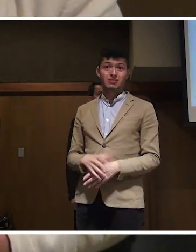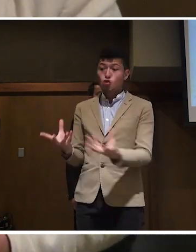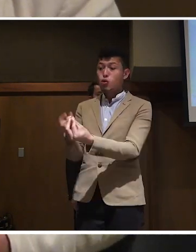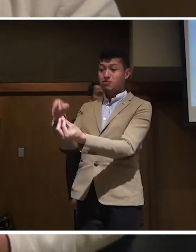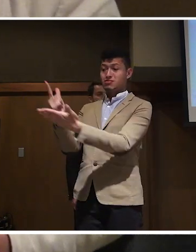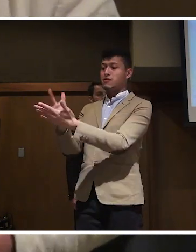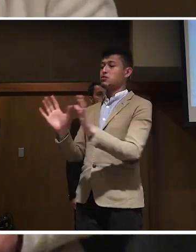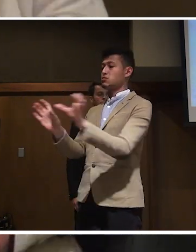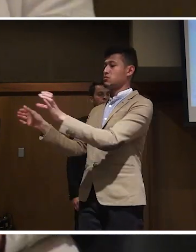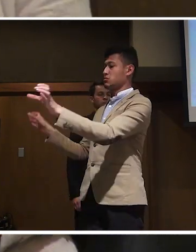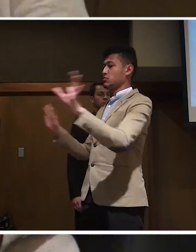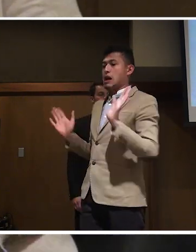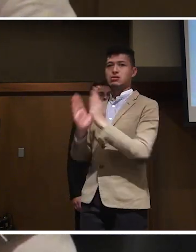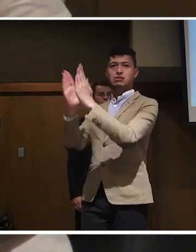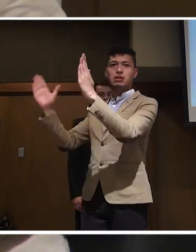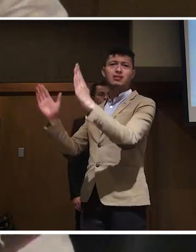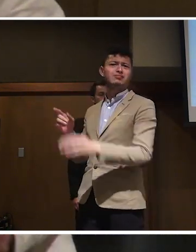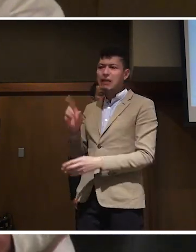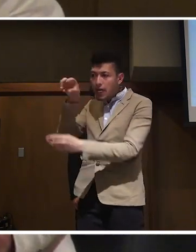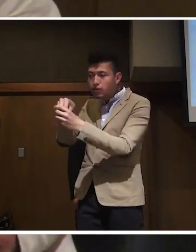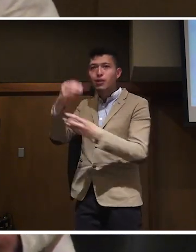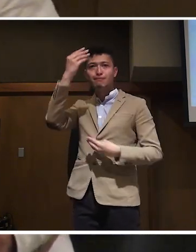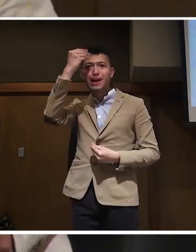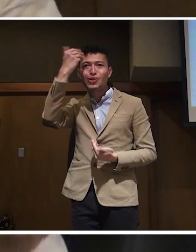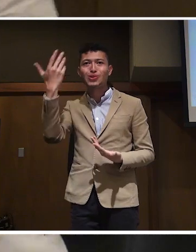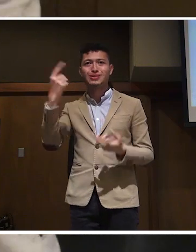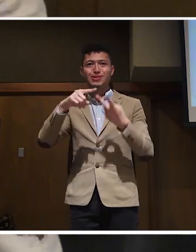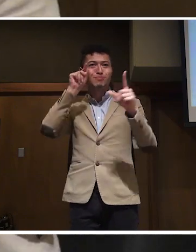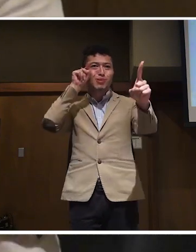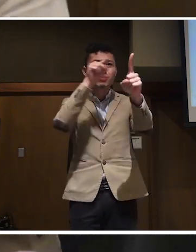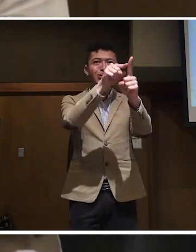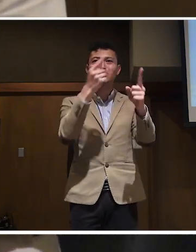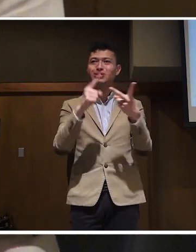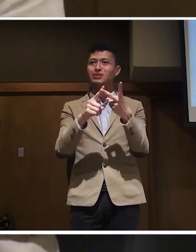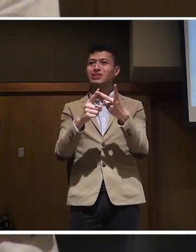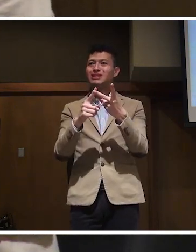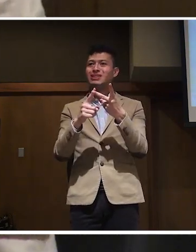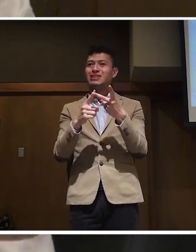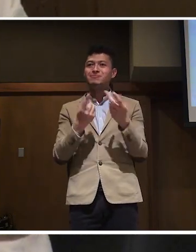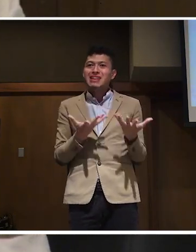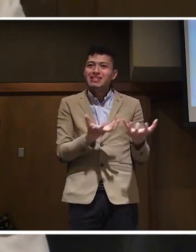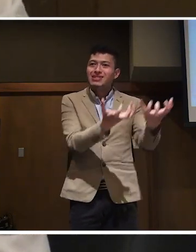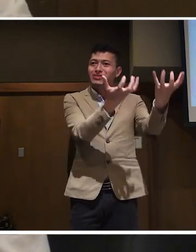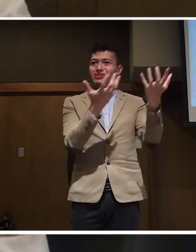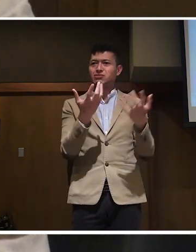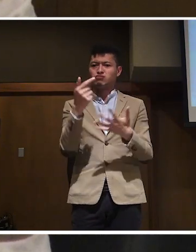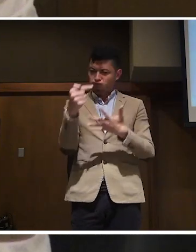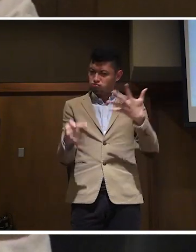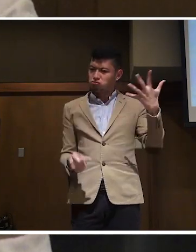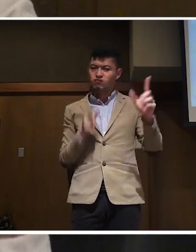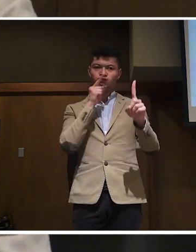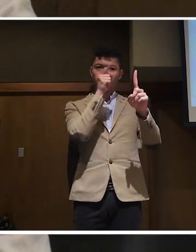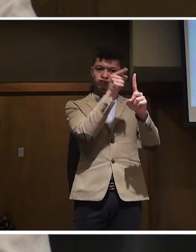digamos, allí valores, propósitos e intenciones muy específicos, muy definidos en